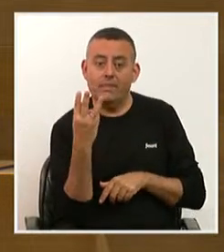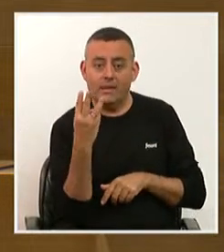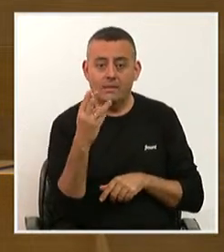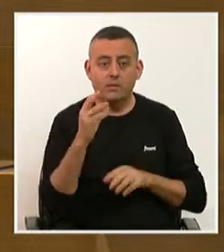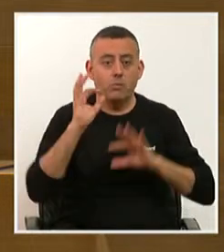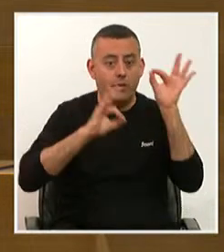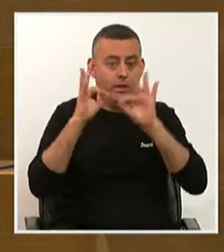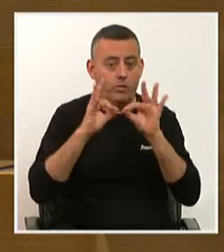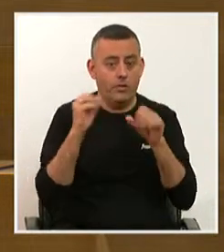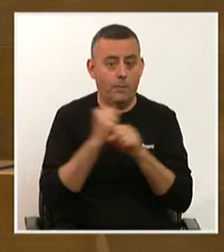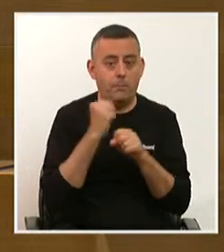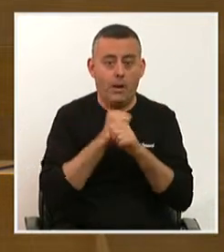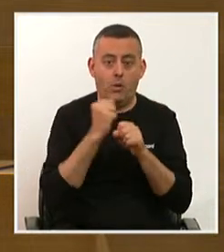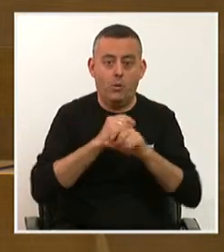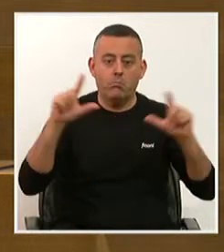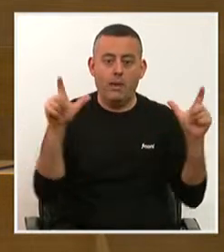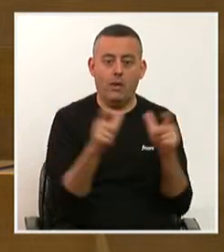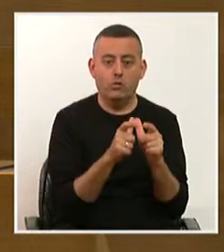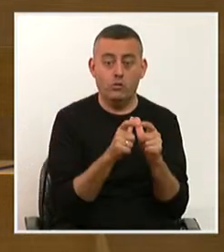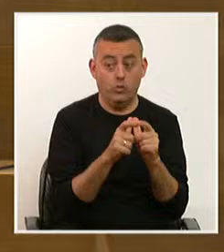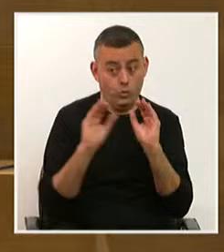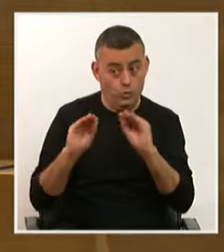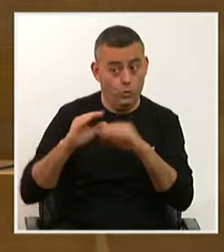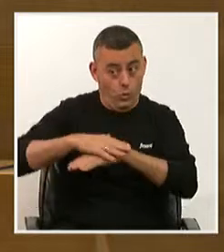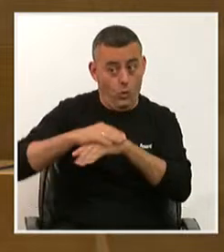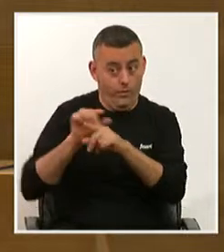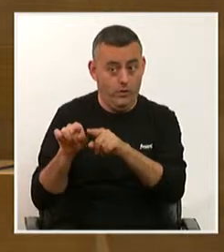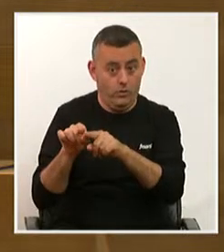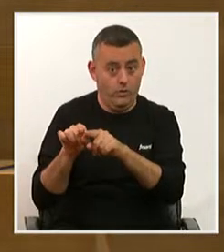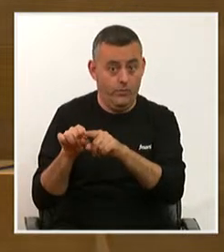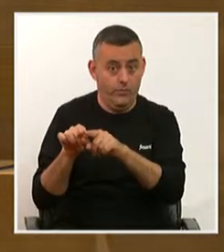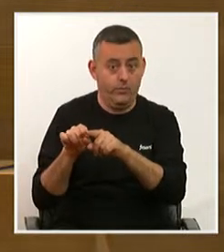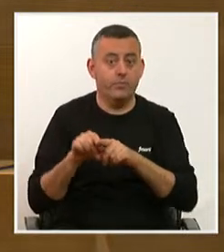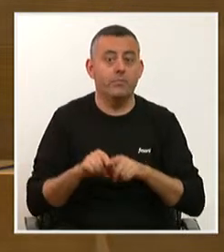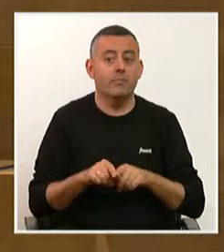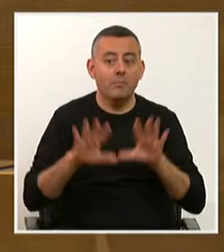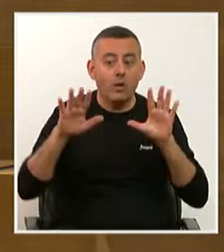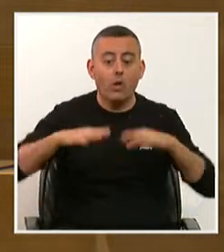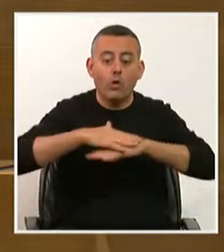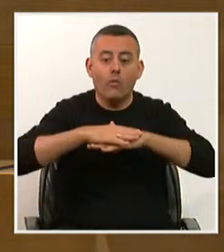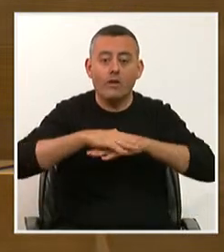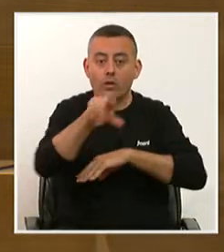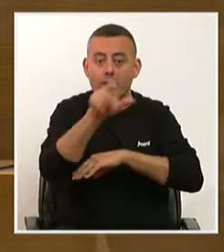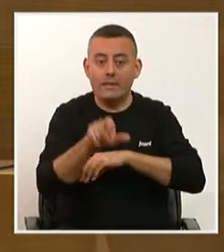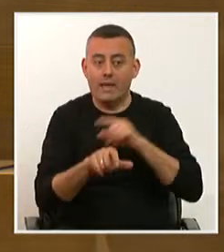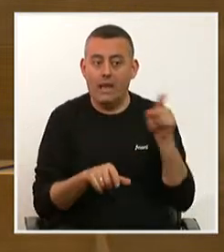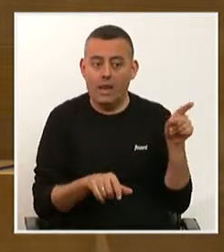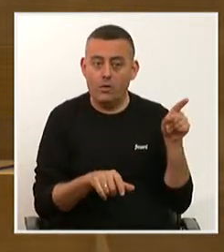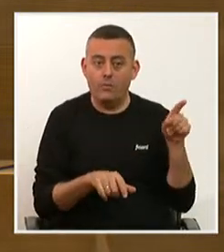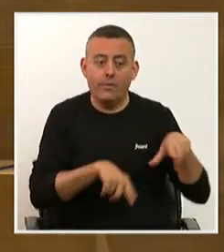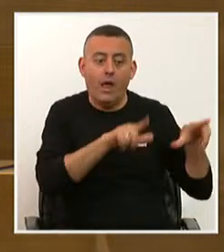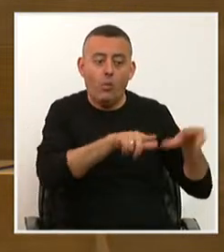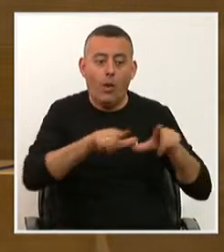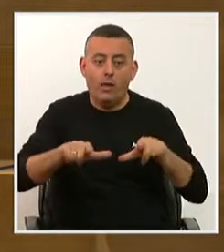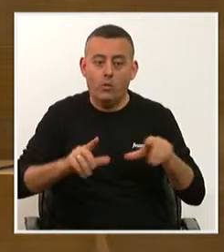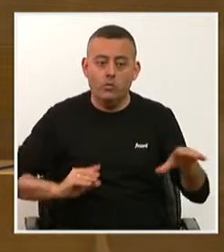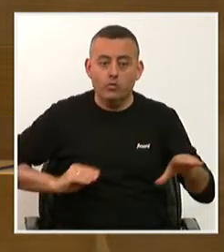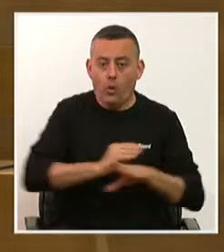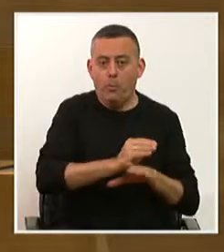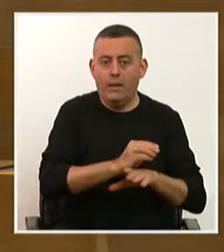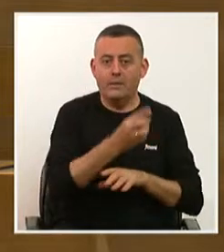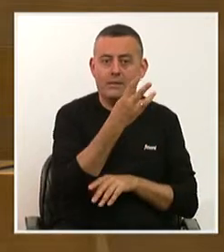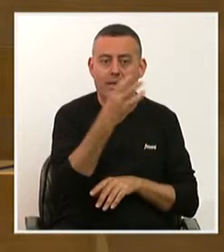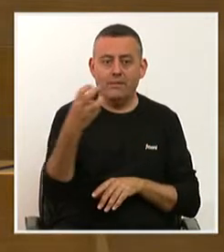con ustedes en el gobierno y que mientras el gobierno italiano da a sus azure rejeros 300 millones